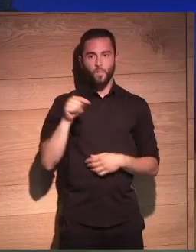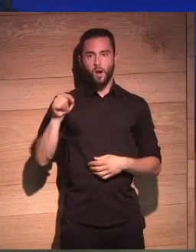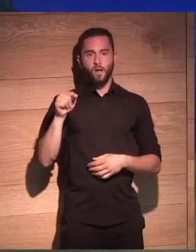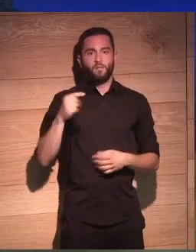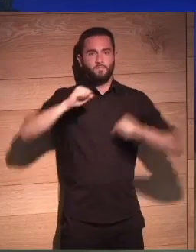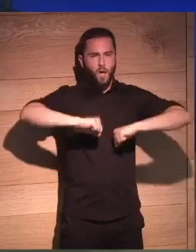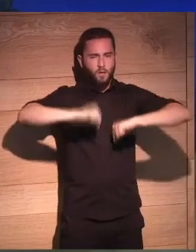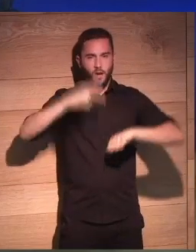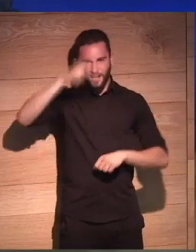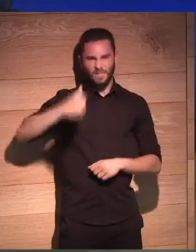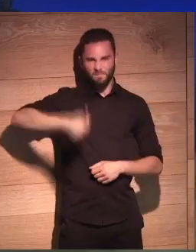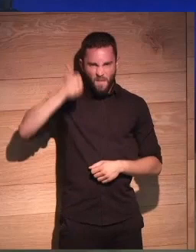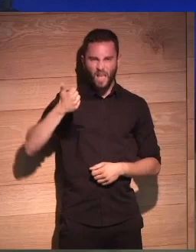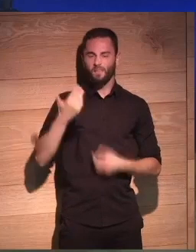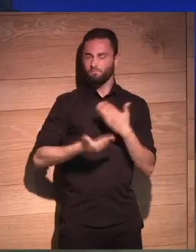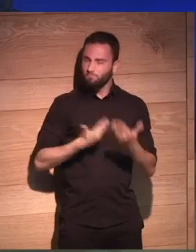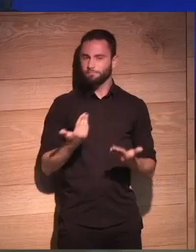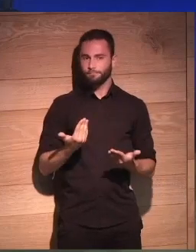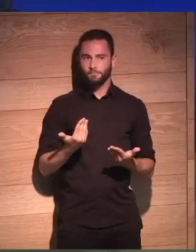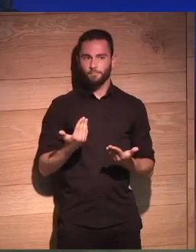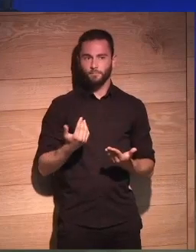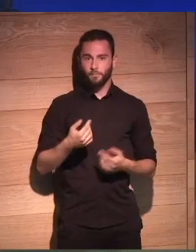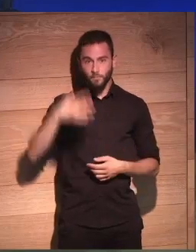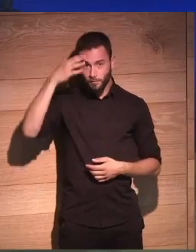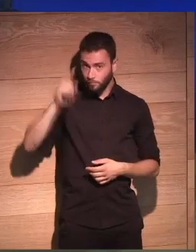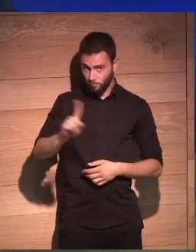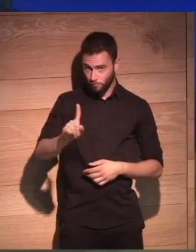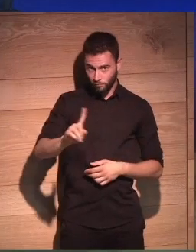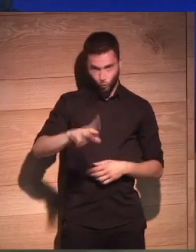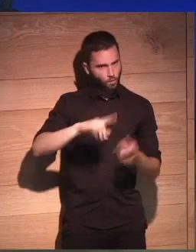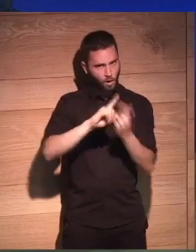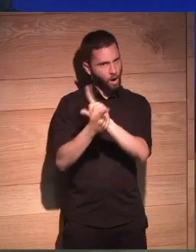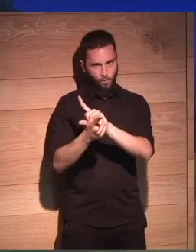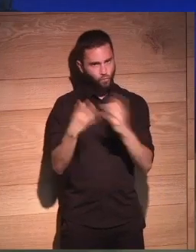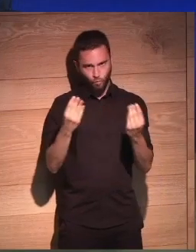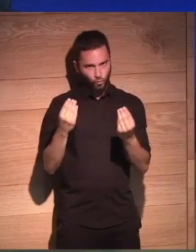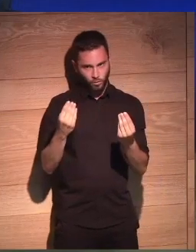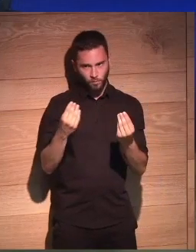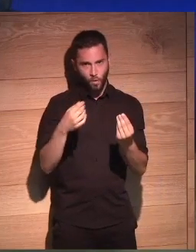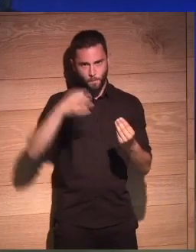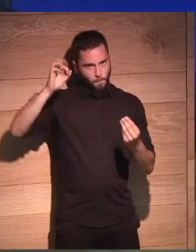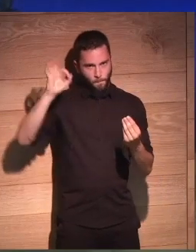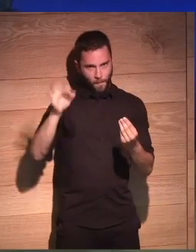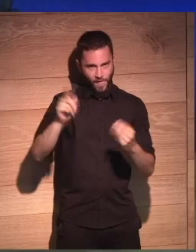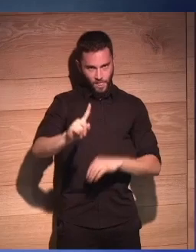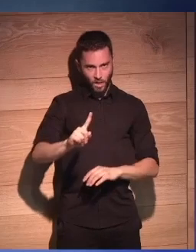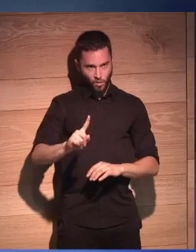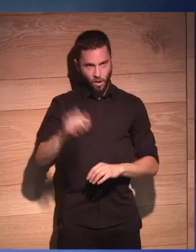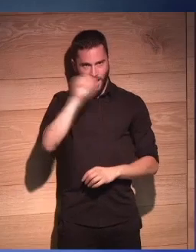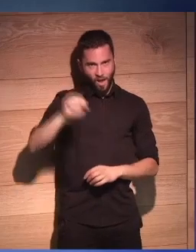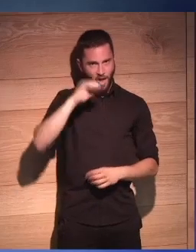mucho más. Yo, no te lo creas, ¿eh? Eso ha cambiado muchísimo en los últimos años,